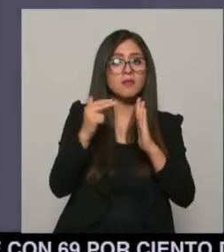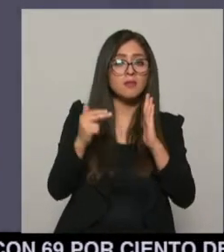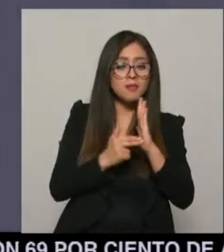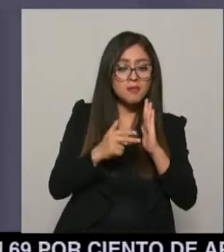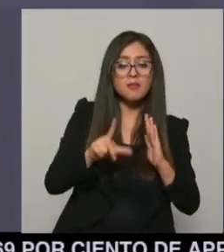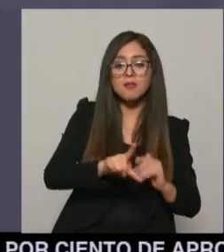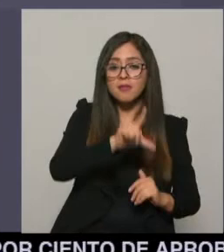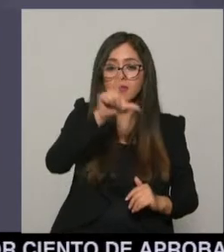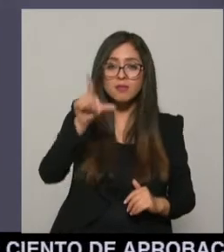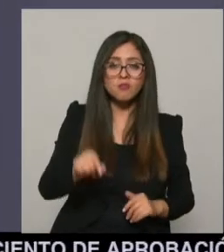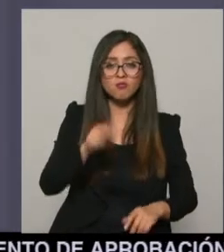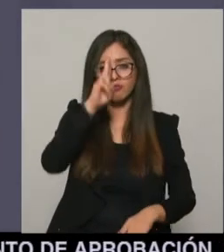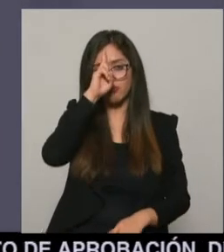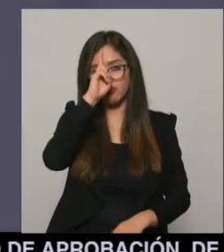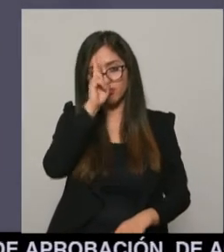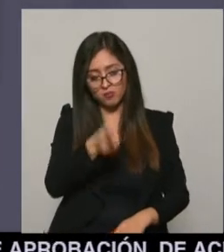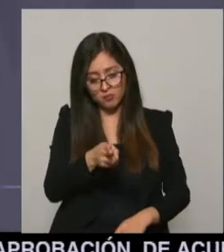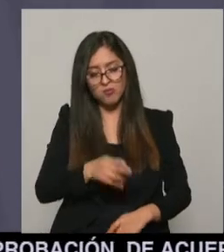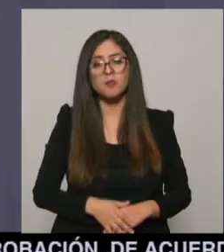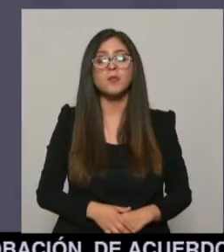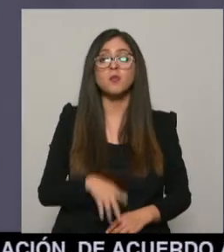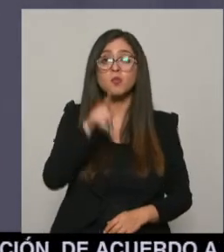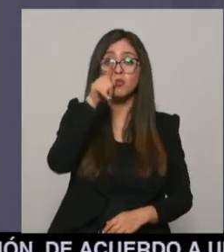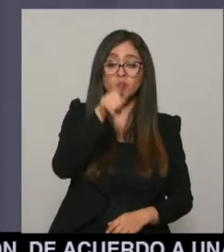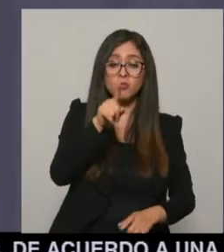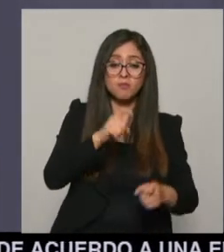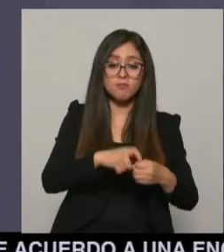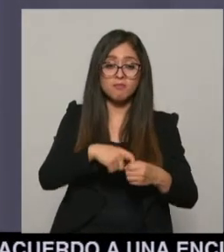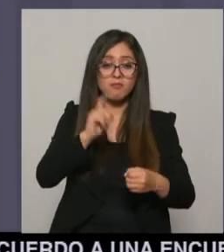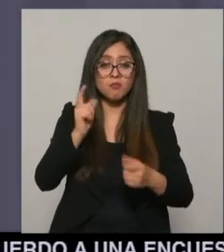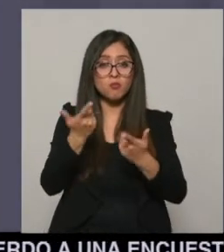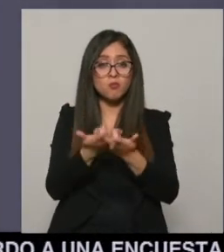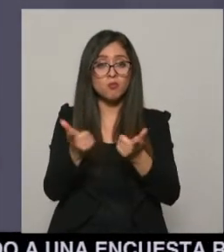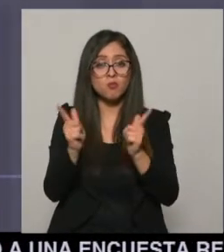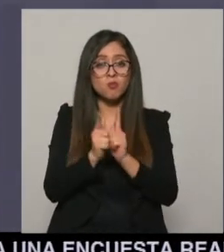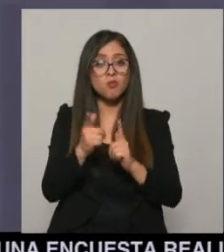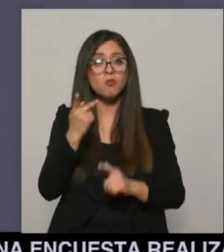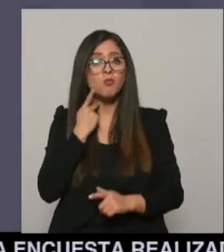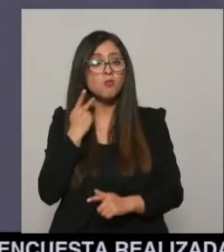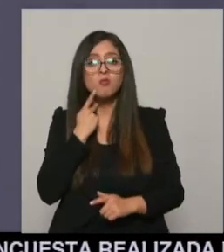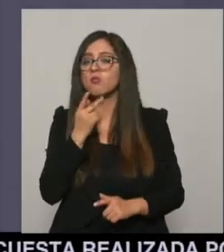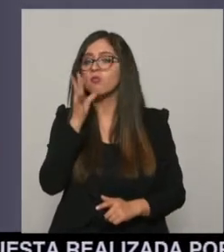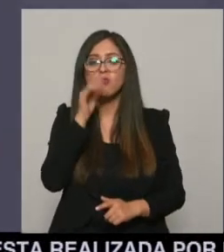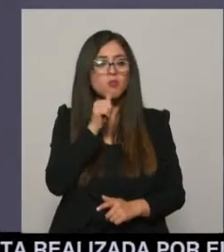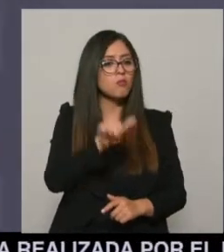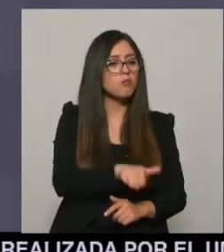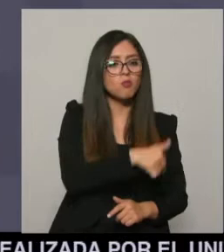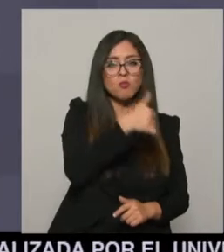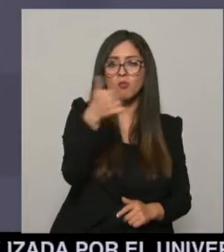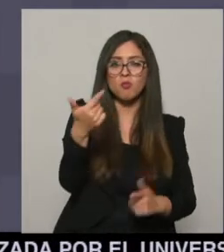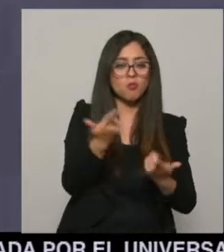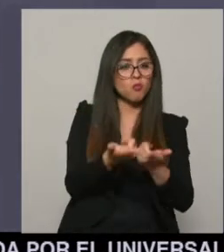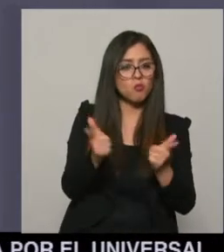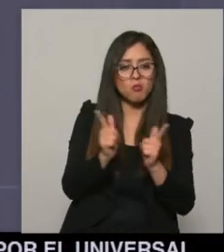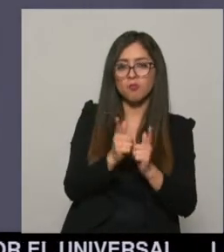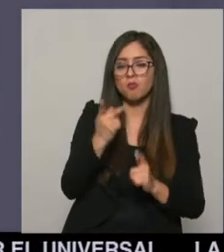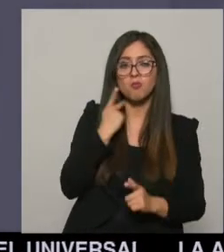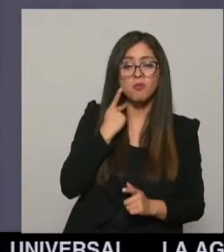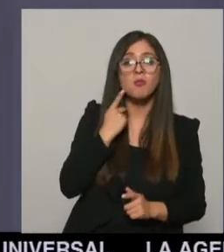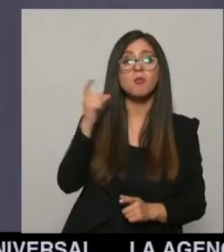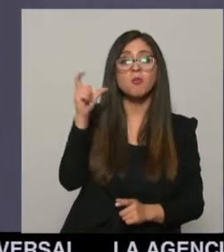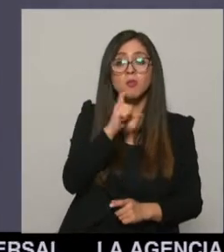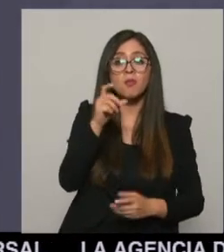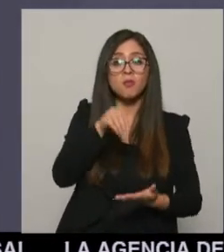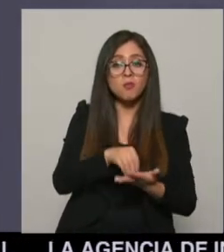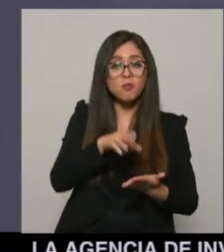prohíbe. Tú ya después, cuando te sales de algún partido político, no puedes incorporarte a ninguno más. Pero al inicio de la legislatura, cuando se